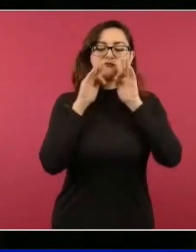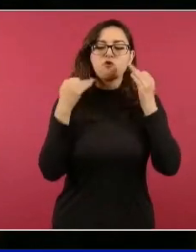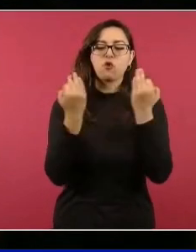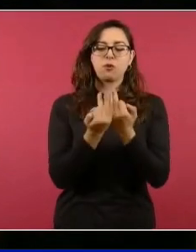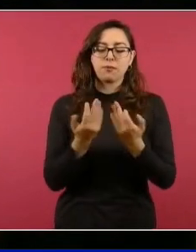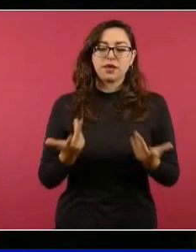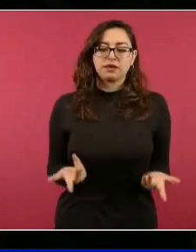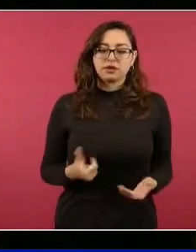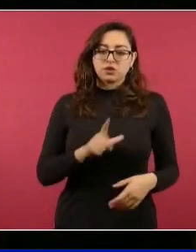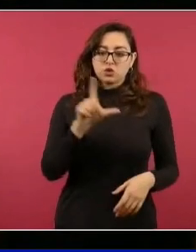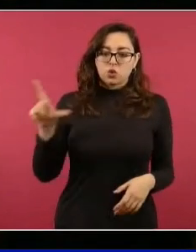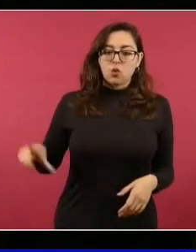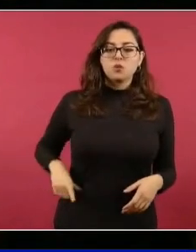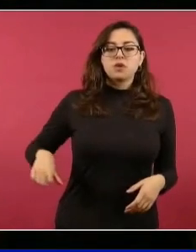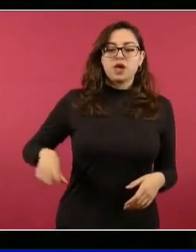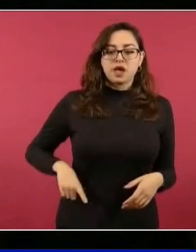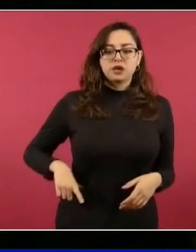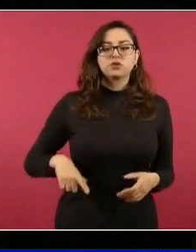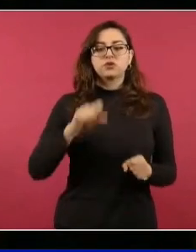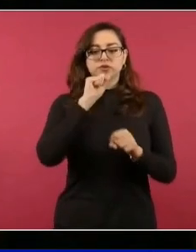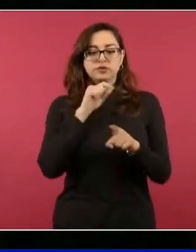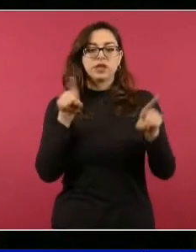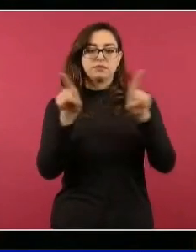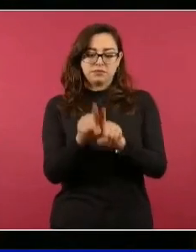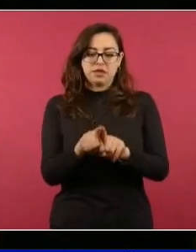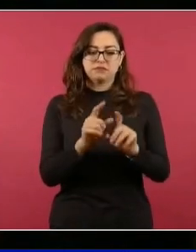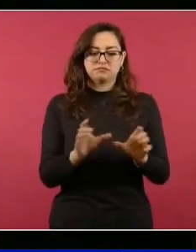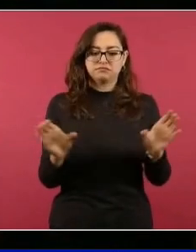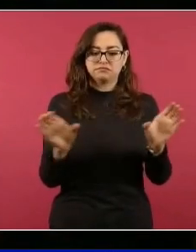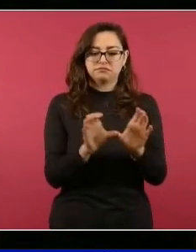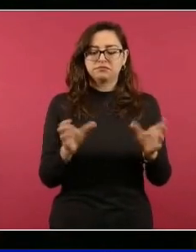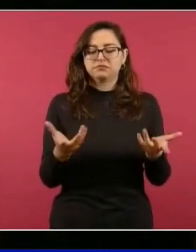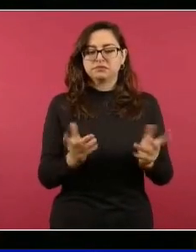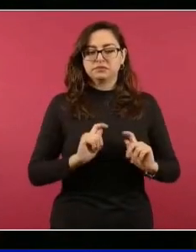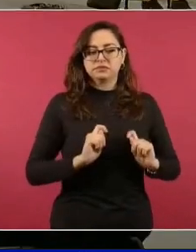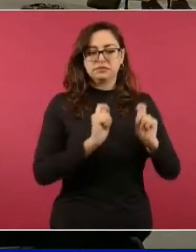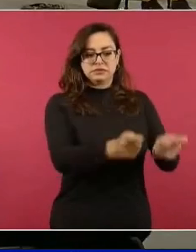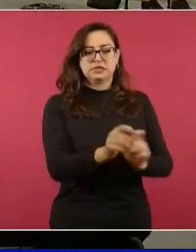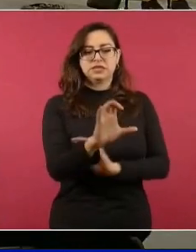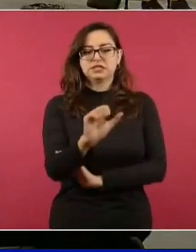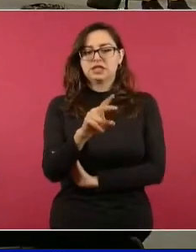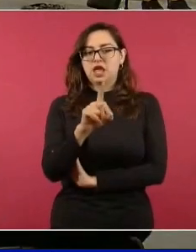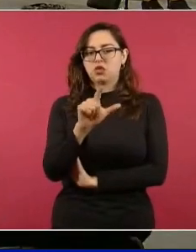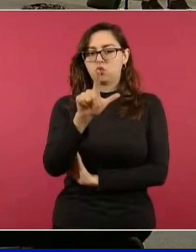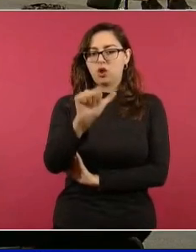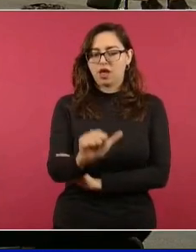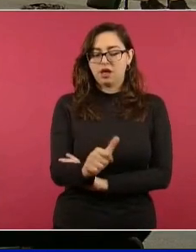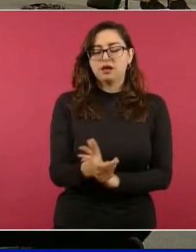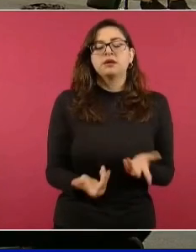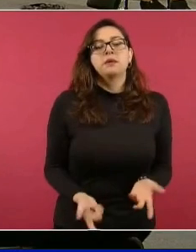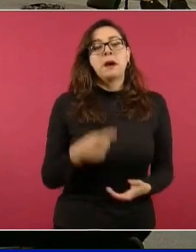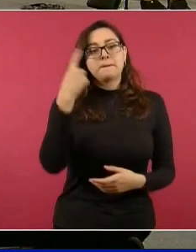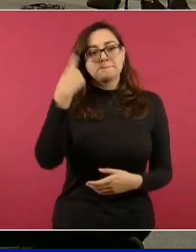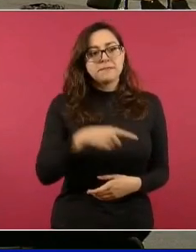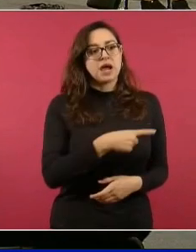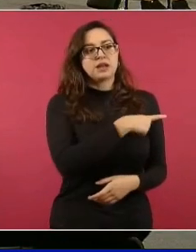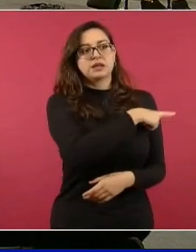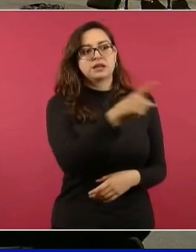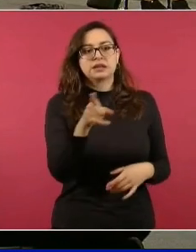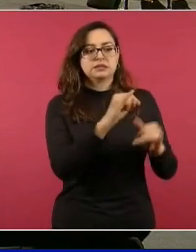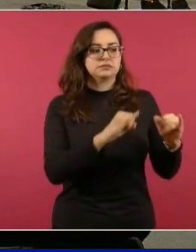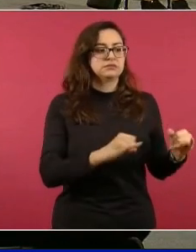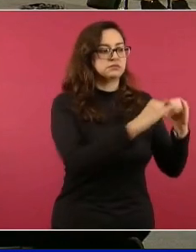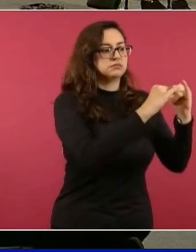el gobierno asumiera la entrega de su cédula profesional. Y esto sería también un semillero para que en todas las instituciones